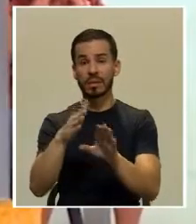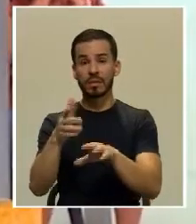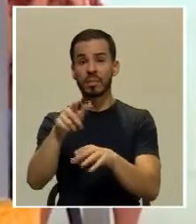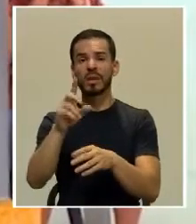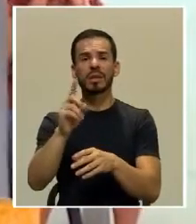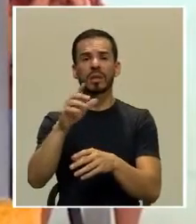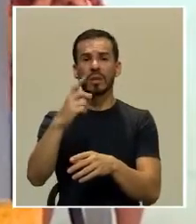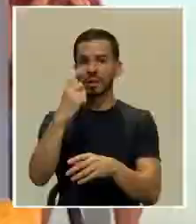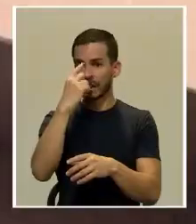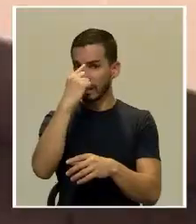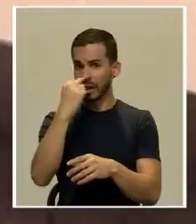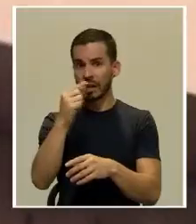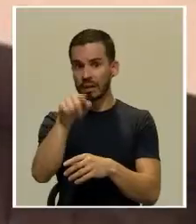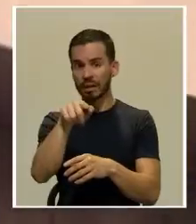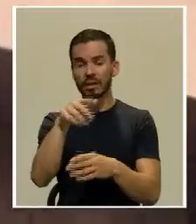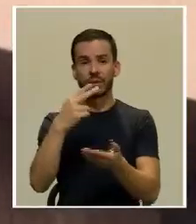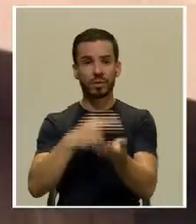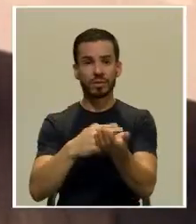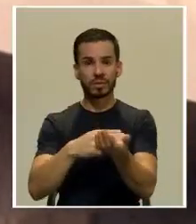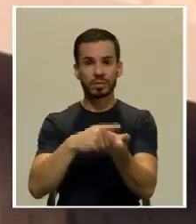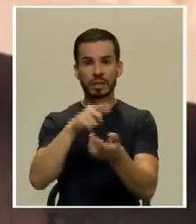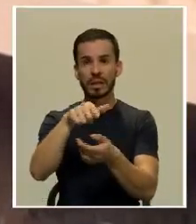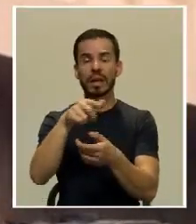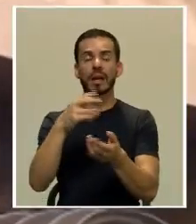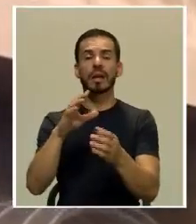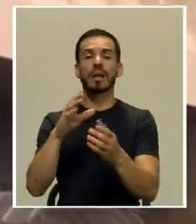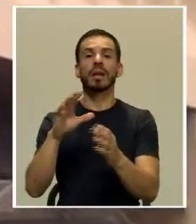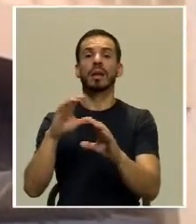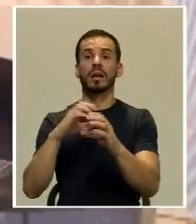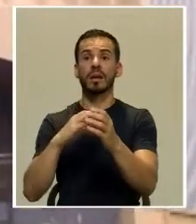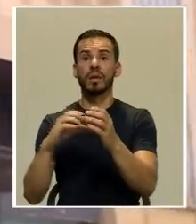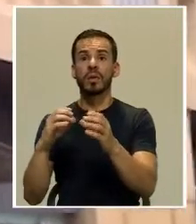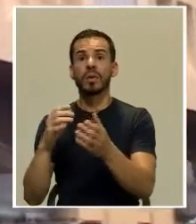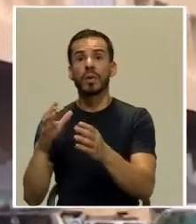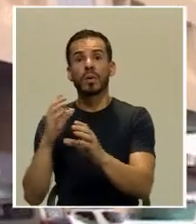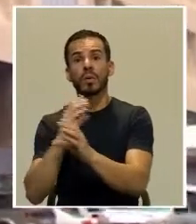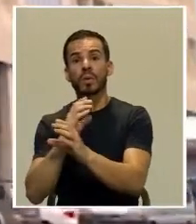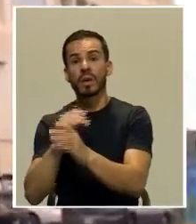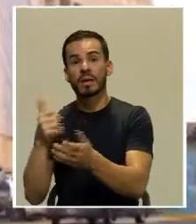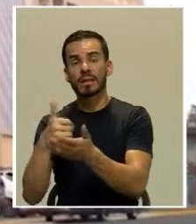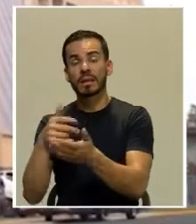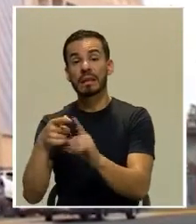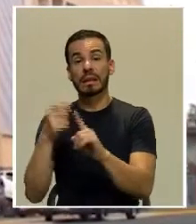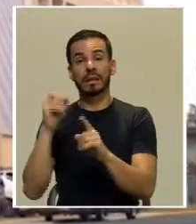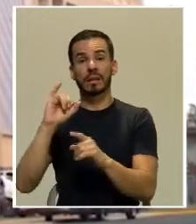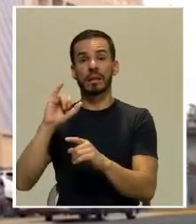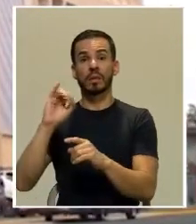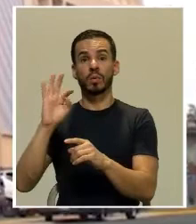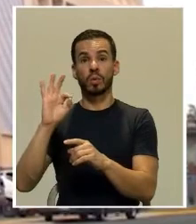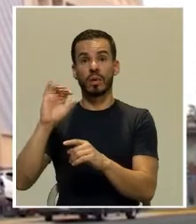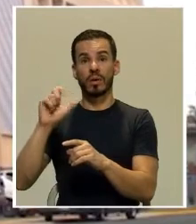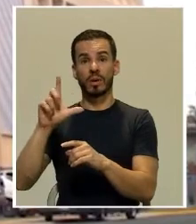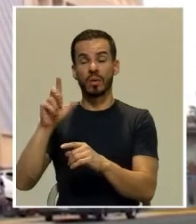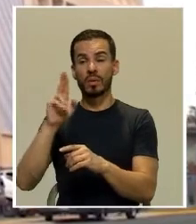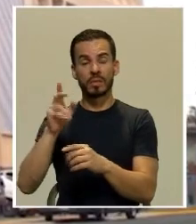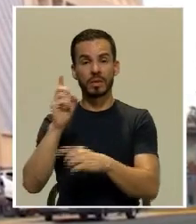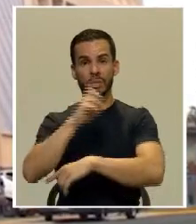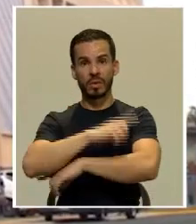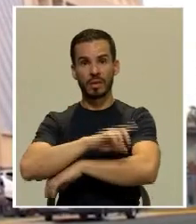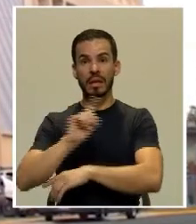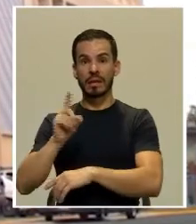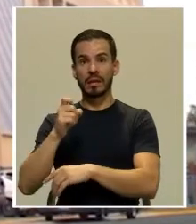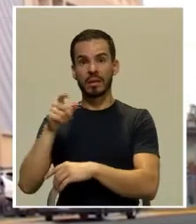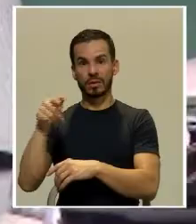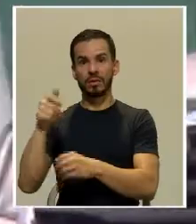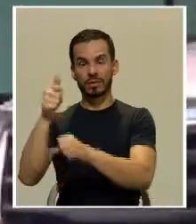en el Hospital Calderón Guardia, donde se encontraba internado en la unidad de cuidados intensivos desde el 9 de julio, mismo día también en el